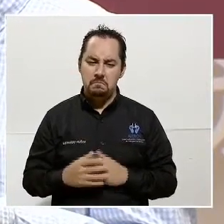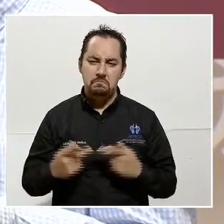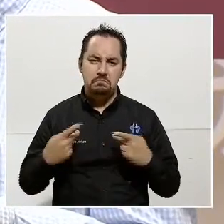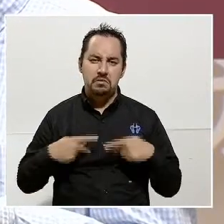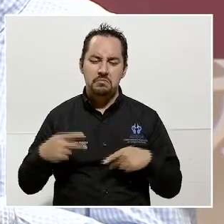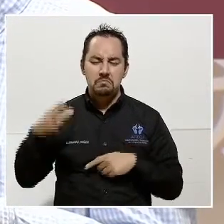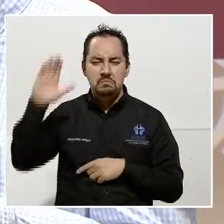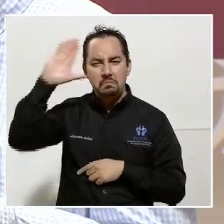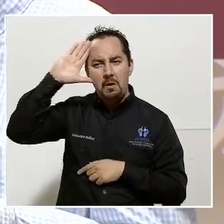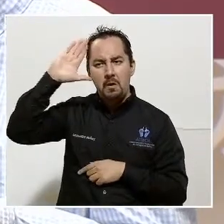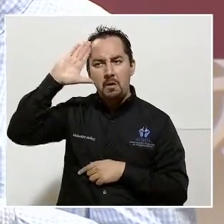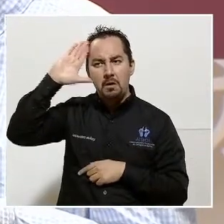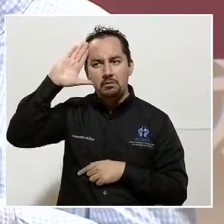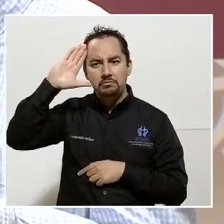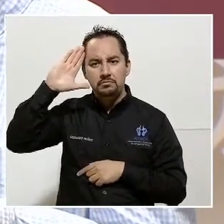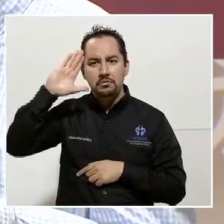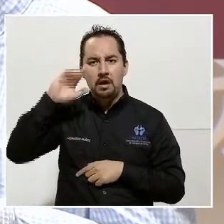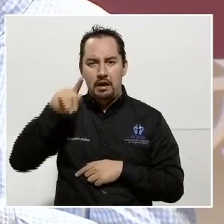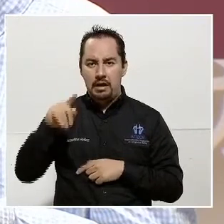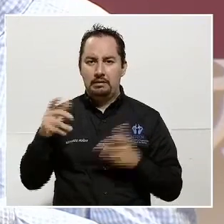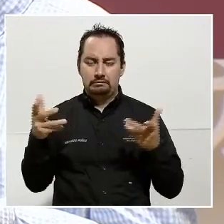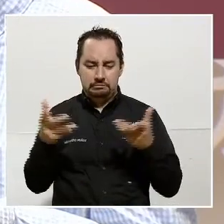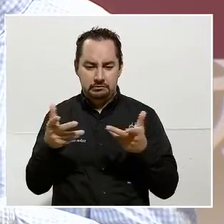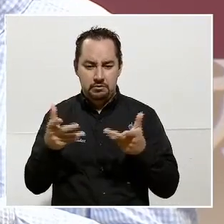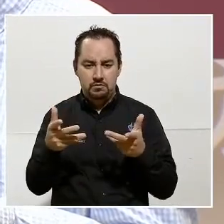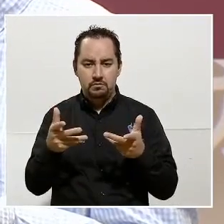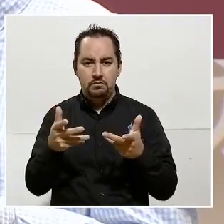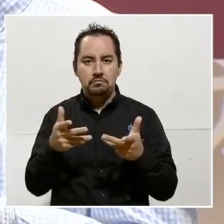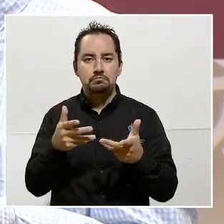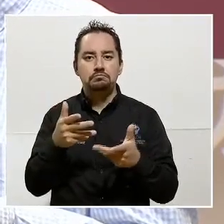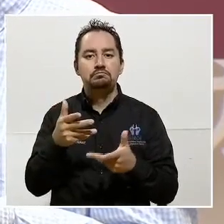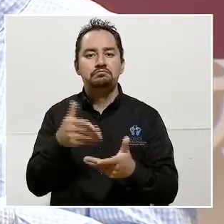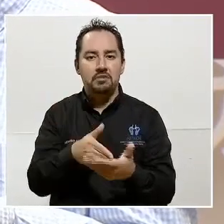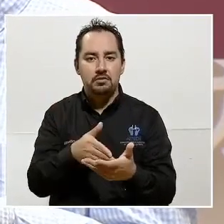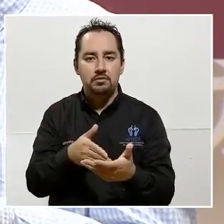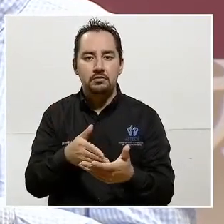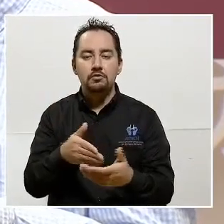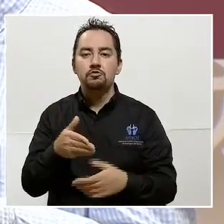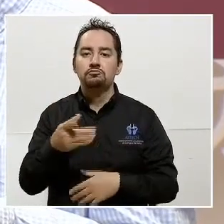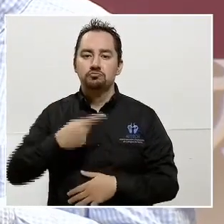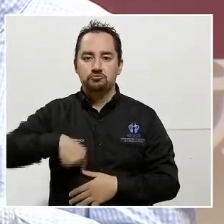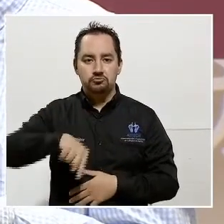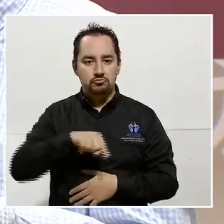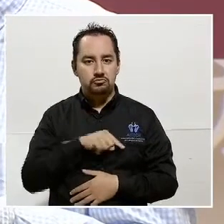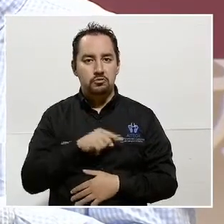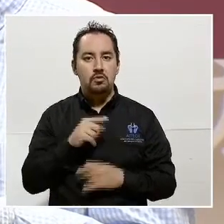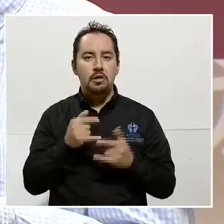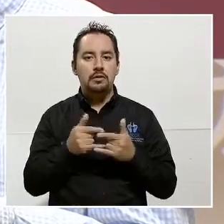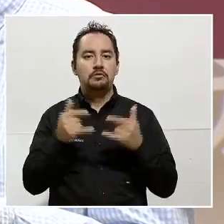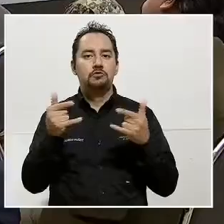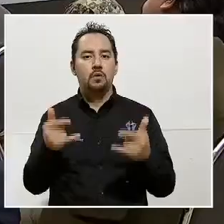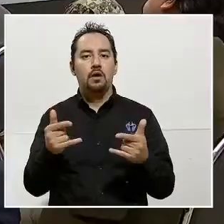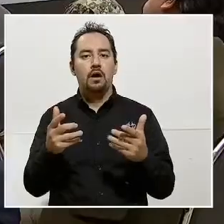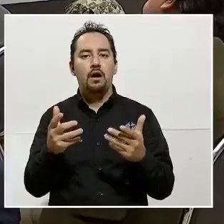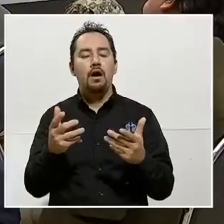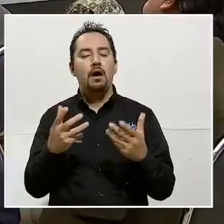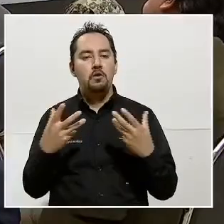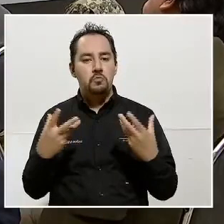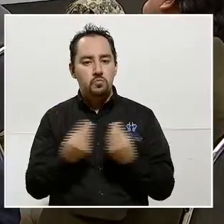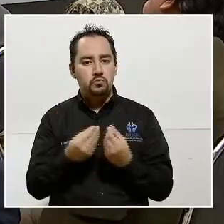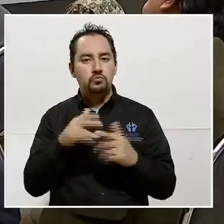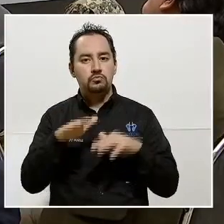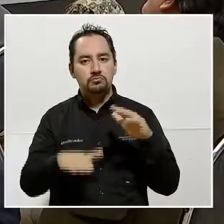Muchas se quedaron en el intento. Somos parte de una historia de encuentros y